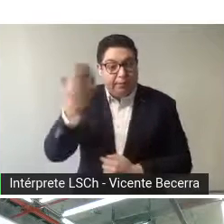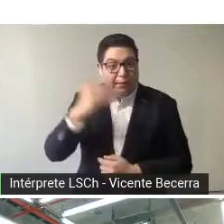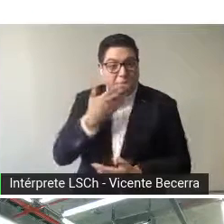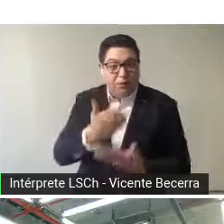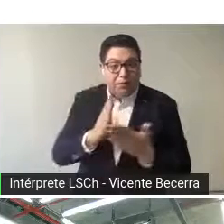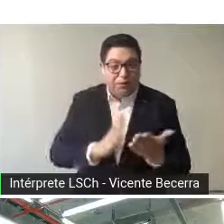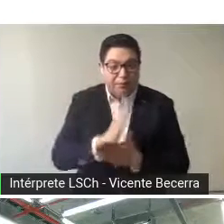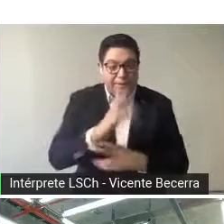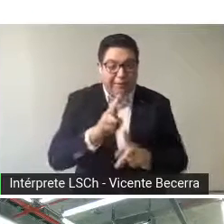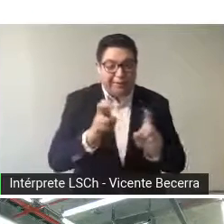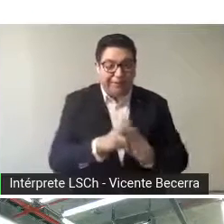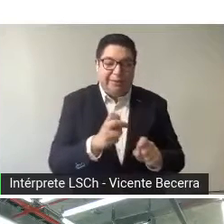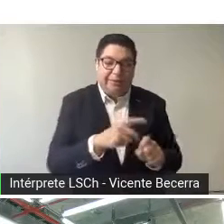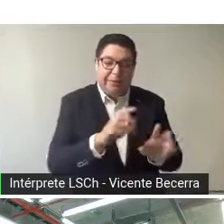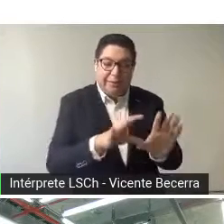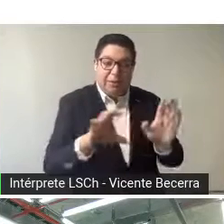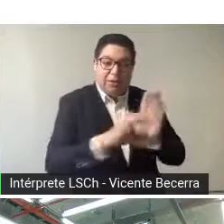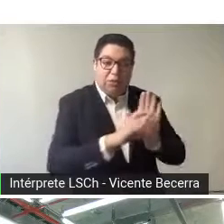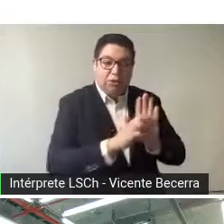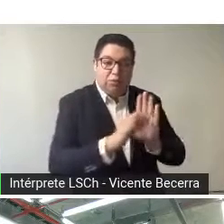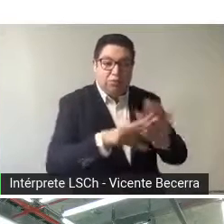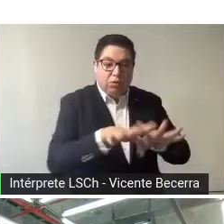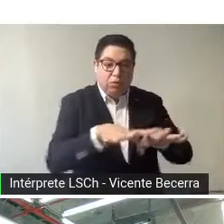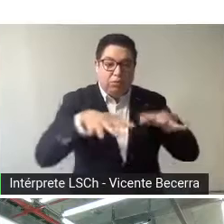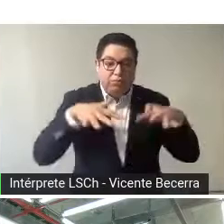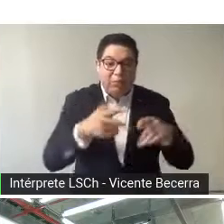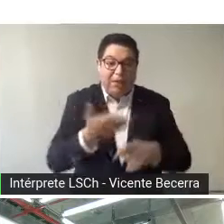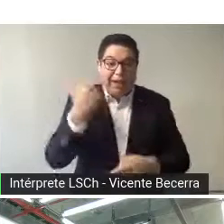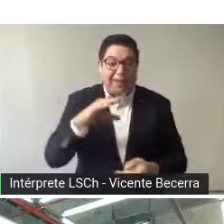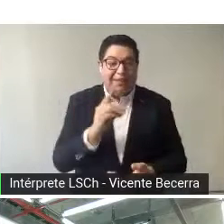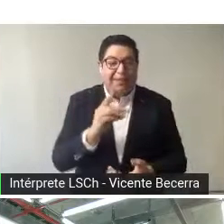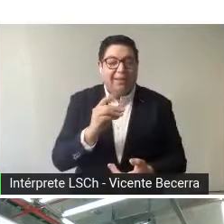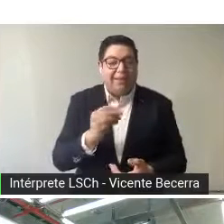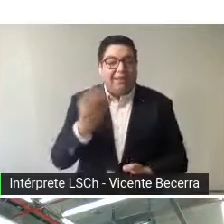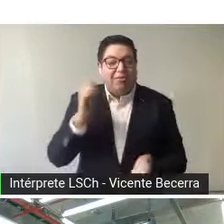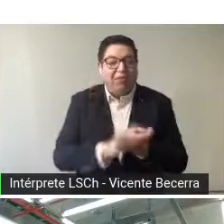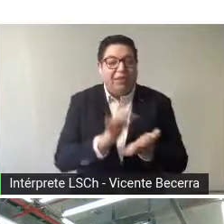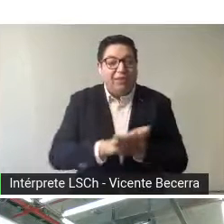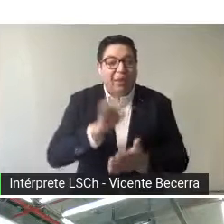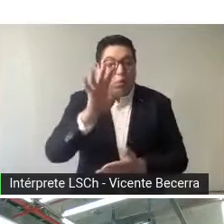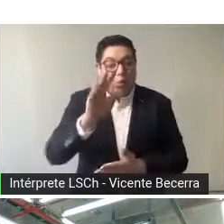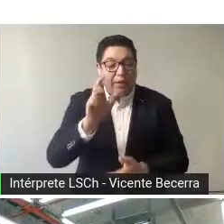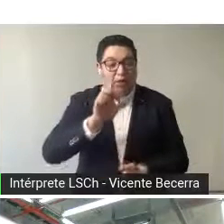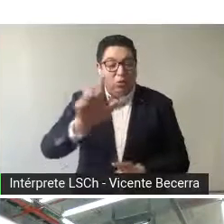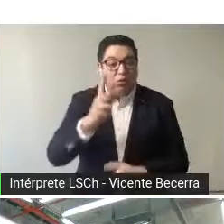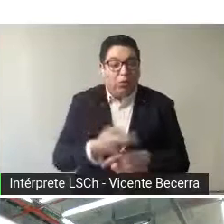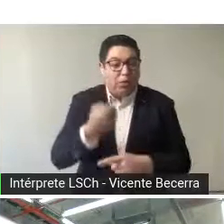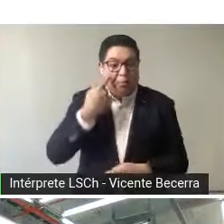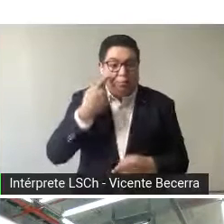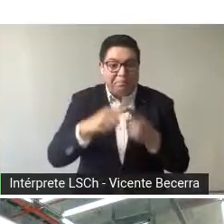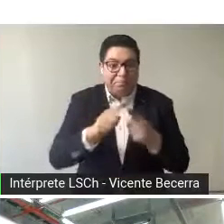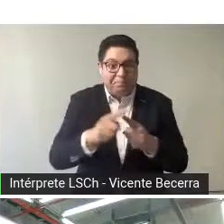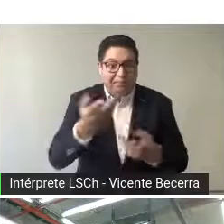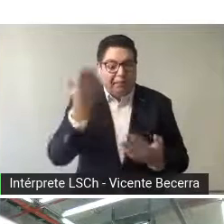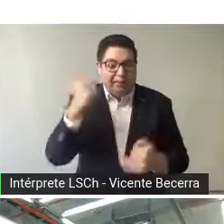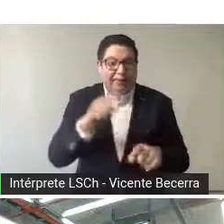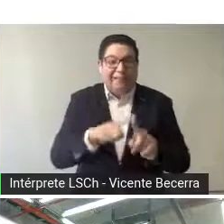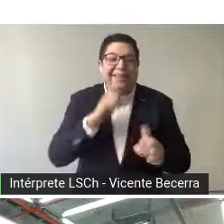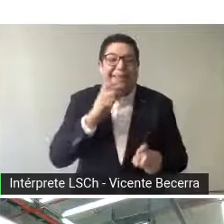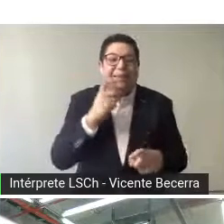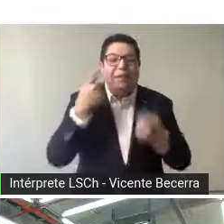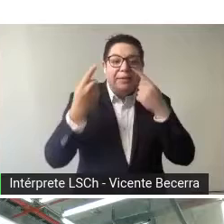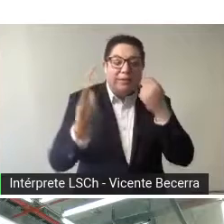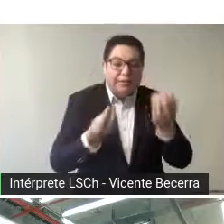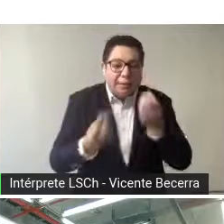instalación de la Convención Constitucional aquí el domingo 4 de julio, desconocía, obviamente, lo que estaba